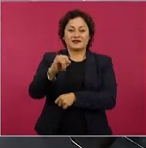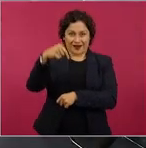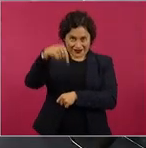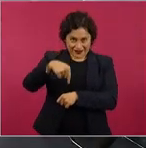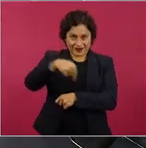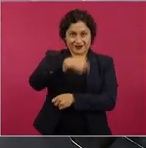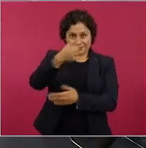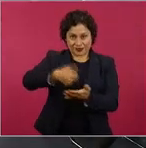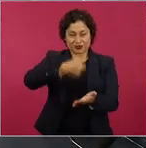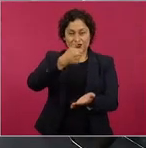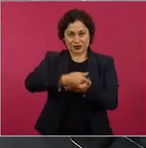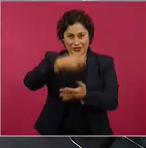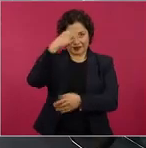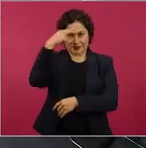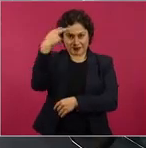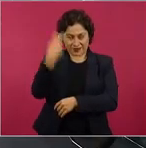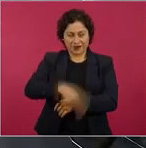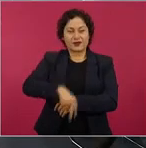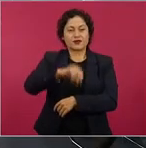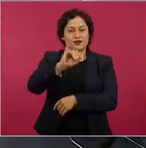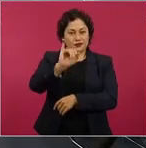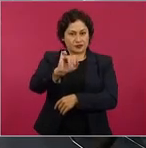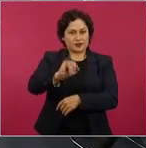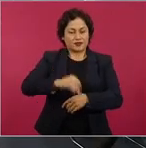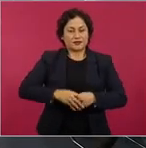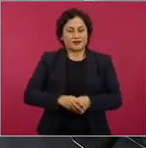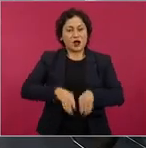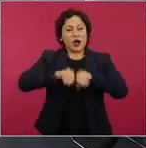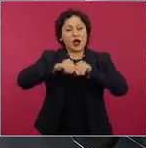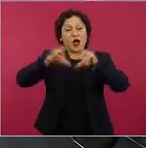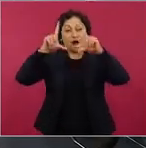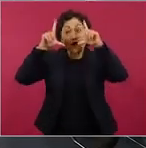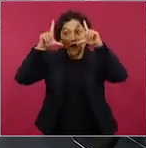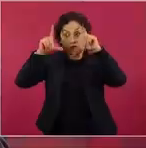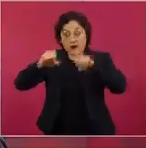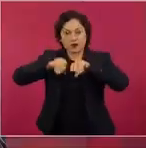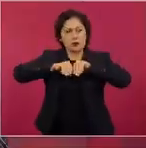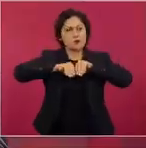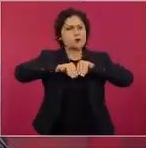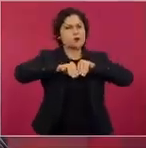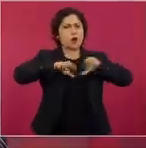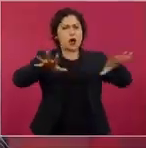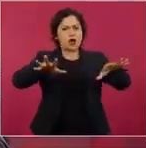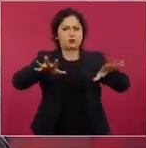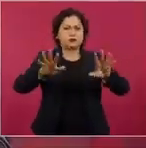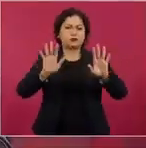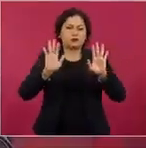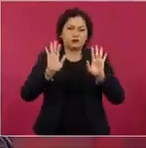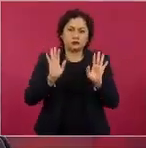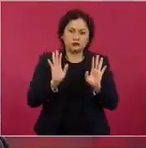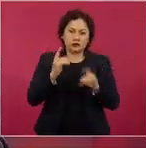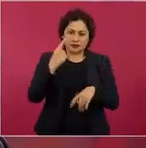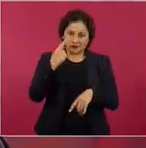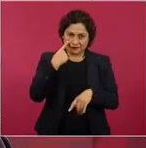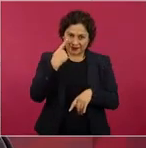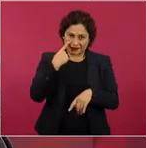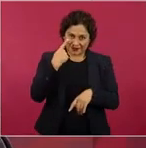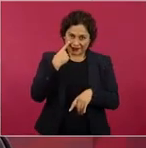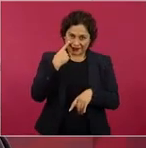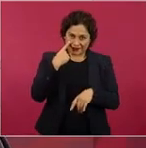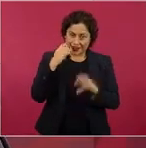de México. Sí, pues no, puede darse un caso, pero eso no